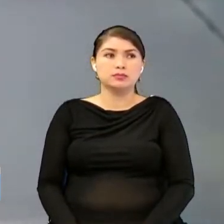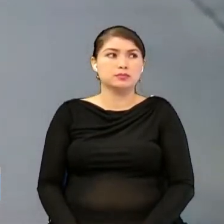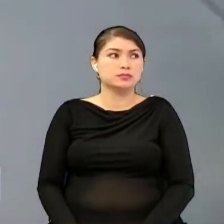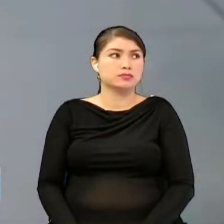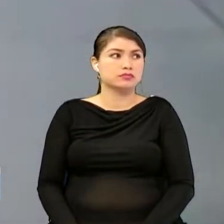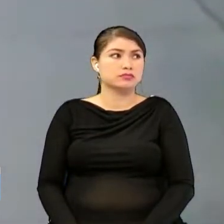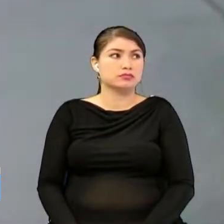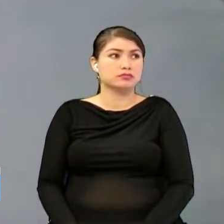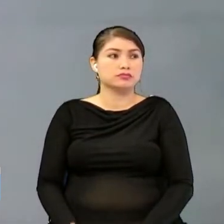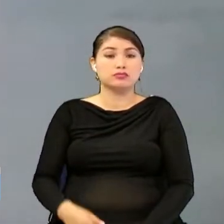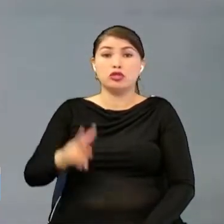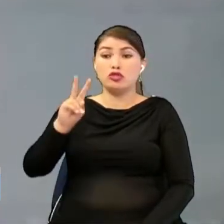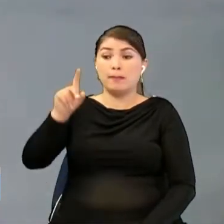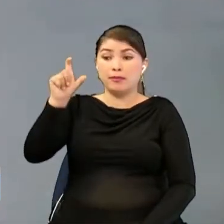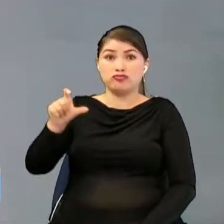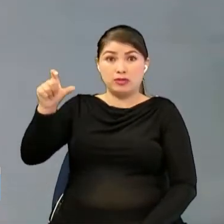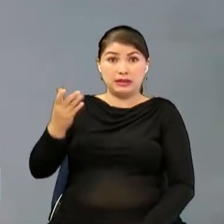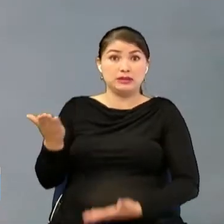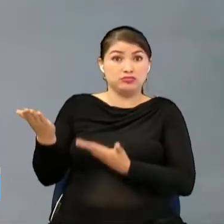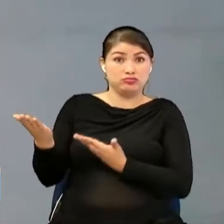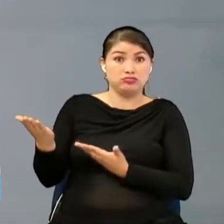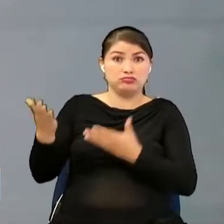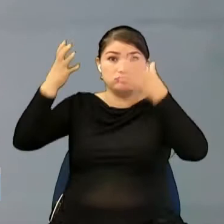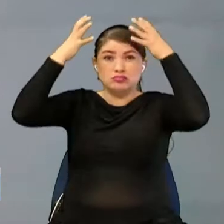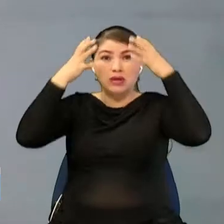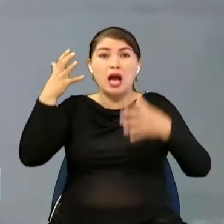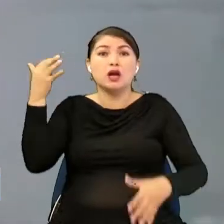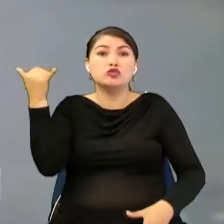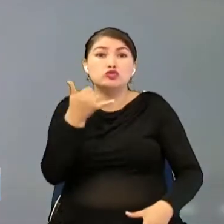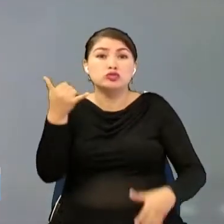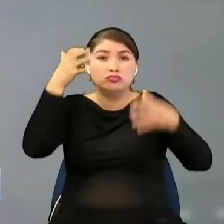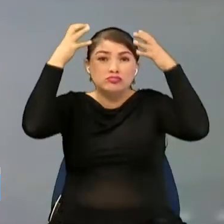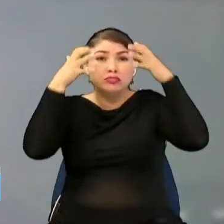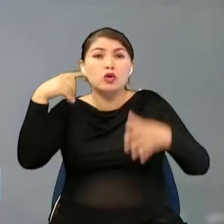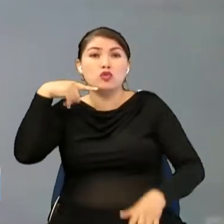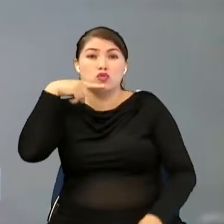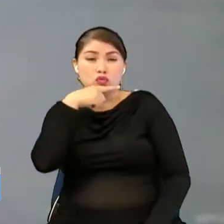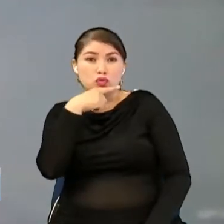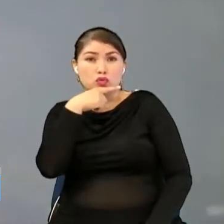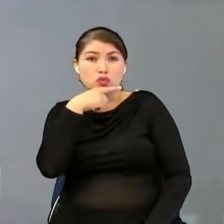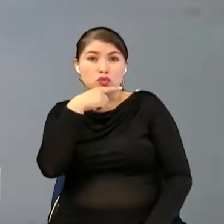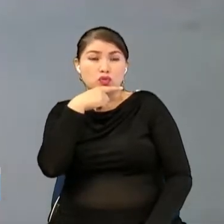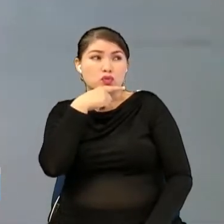Estos son los dos sujetos, casco azul, casco rojo.